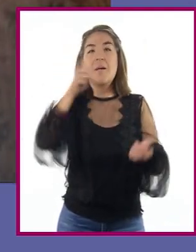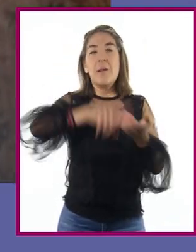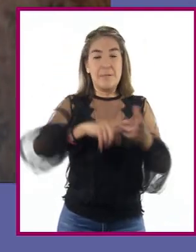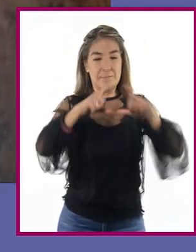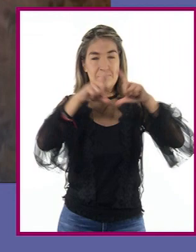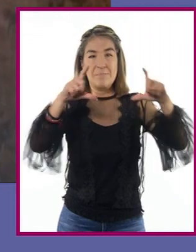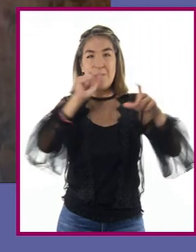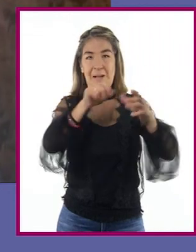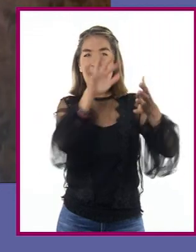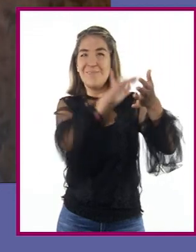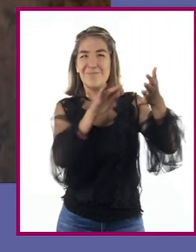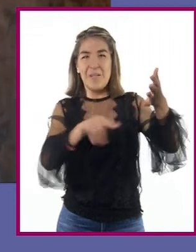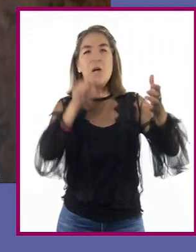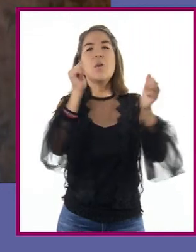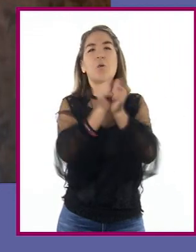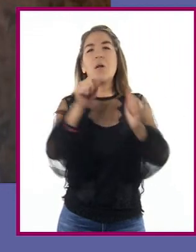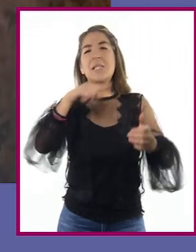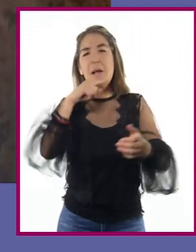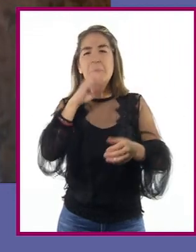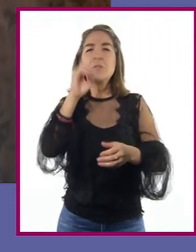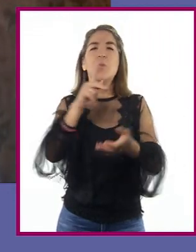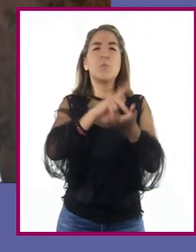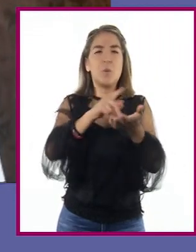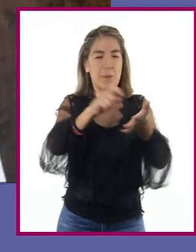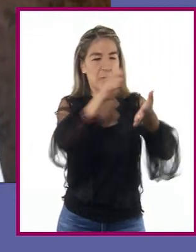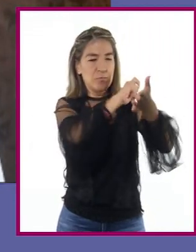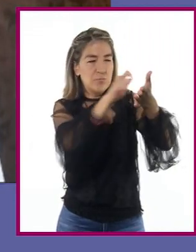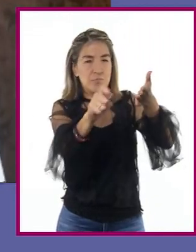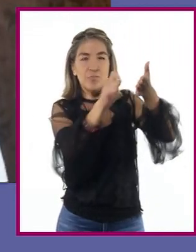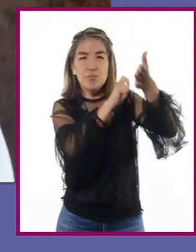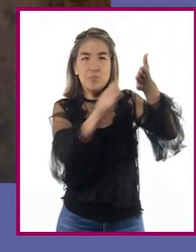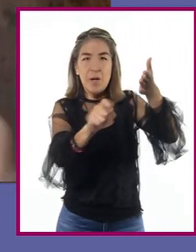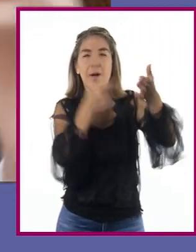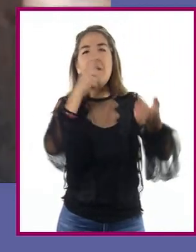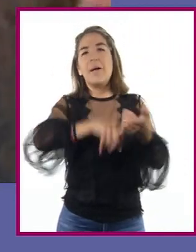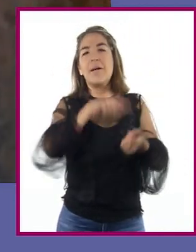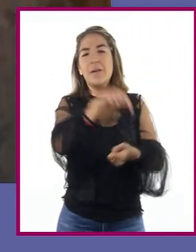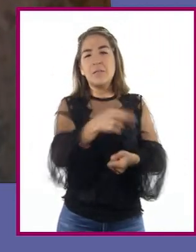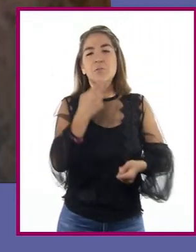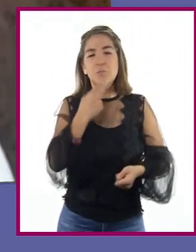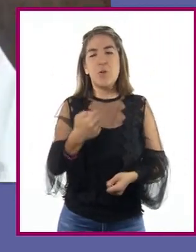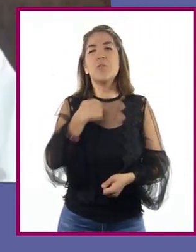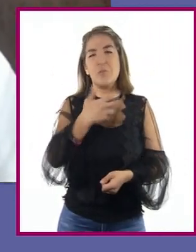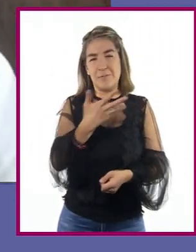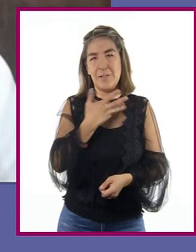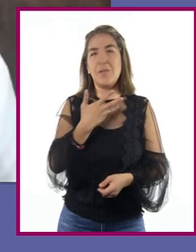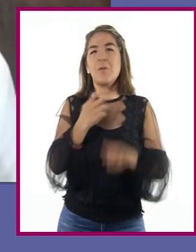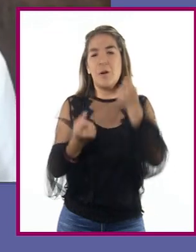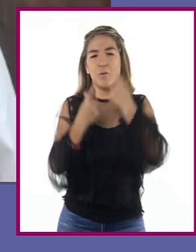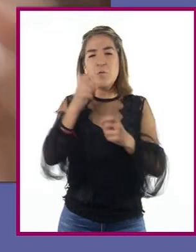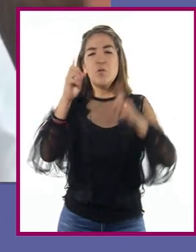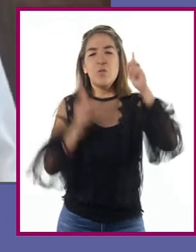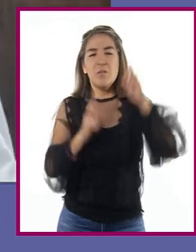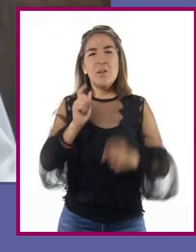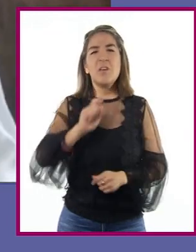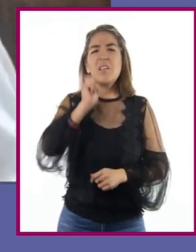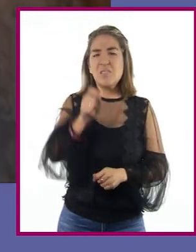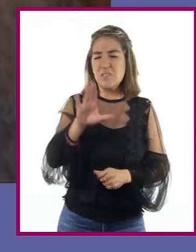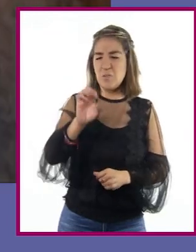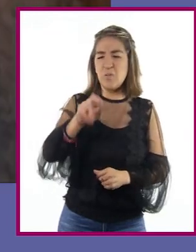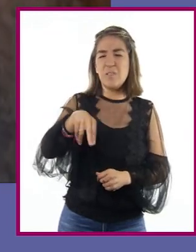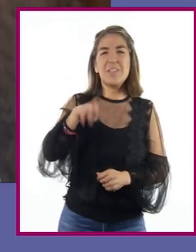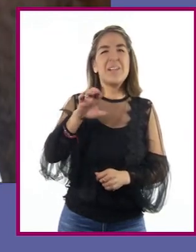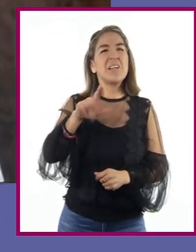las expresiones o conectores que se utilizaron en la redacción. Yo tengo algunas dudas. ¿Qué son los